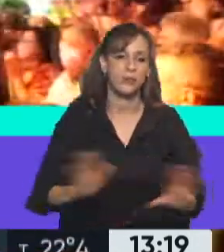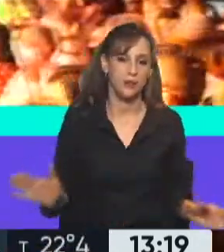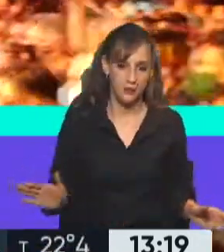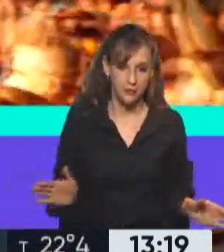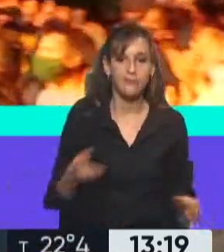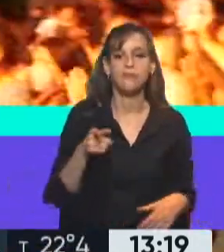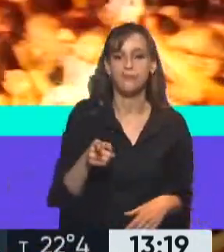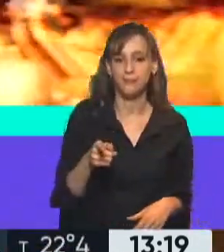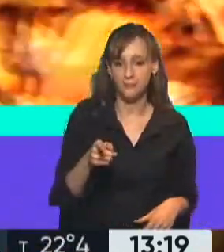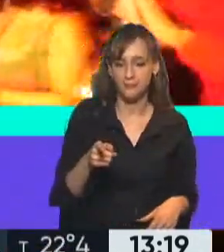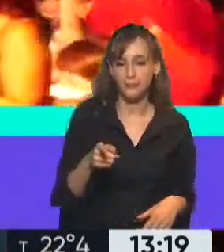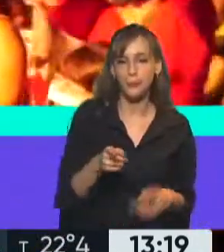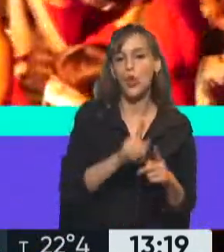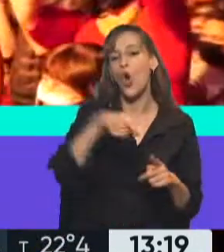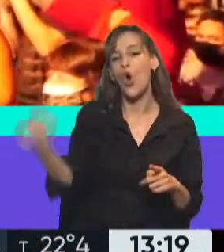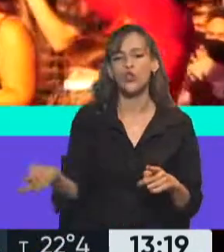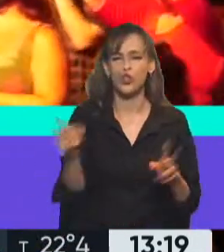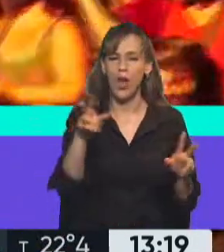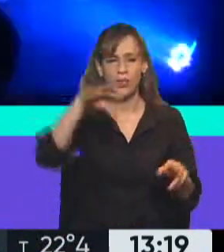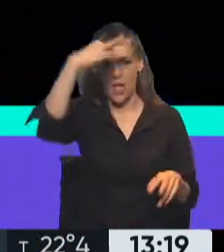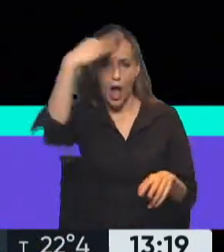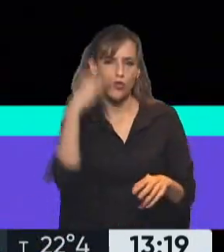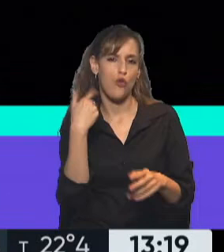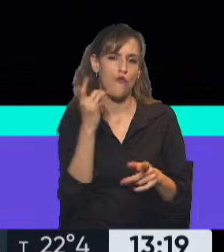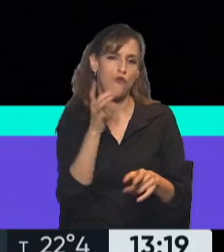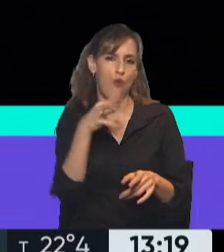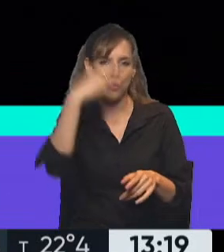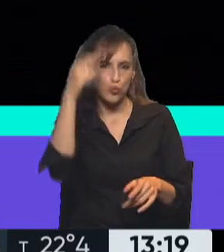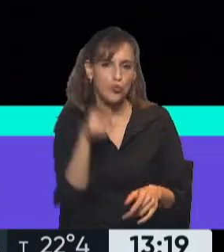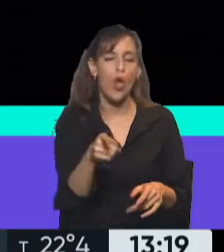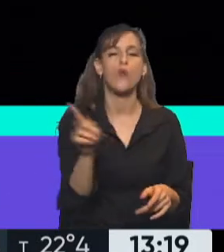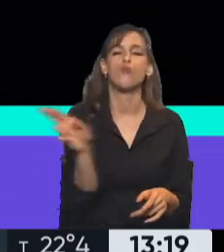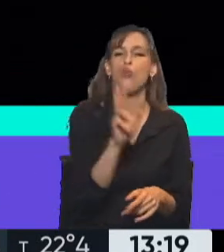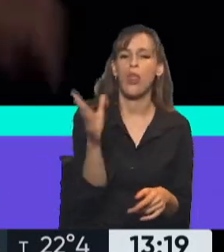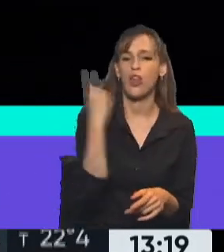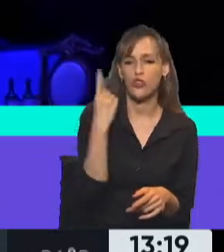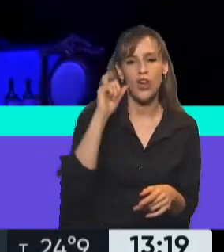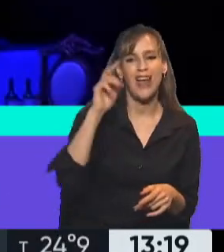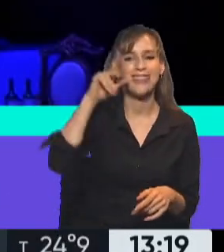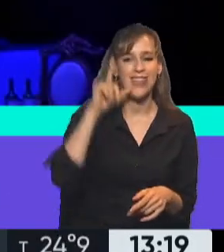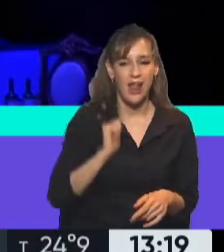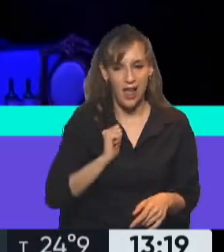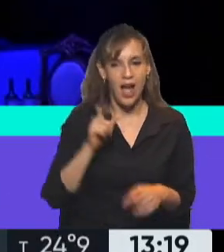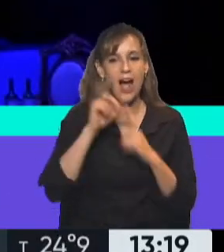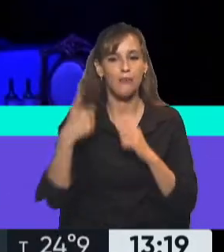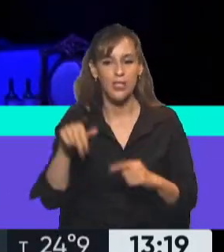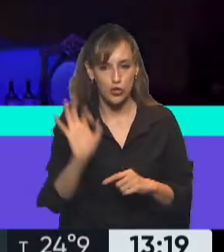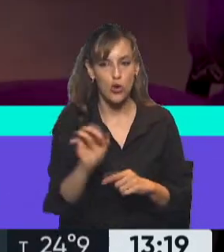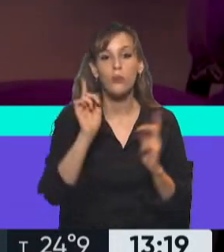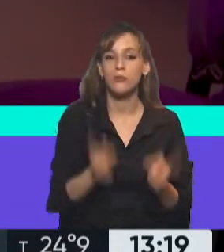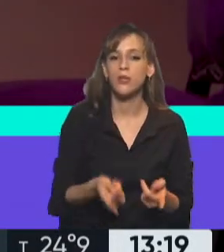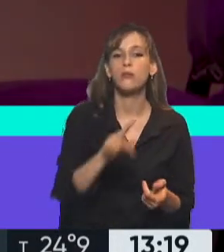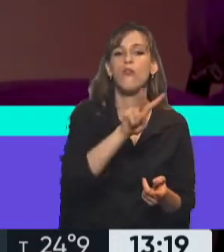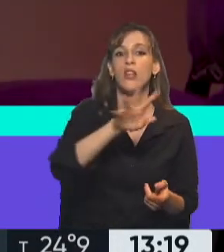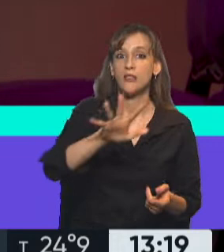de vicios, está protagonizada por Alejandra Fletchner, dirigida por Graciela Camino. Estas funciones serán este viernes 25, el